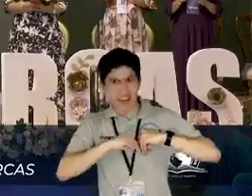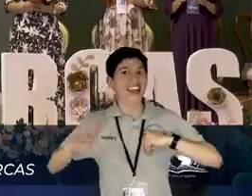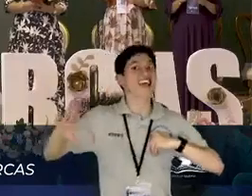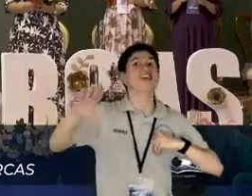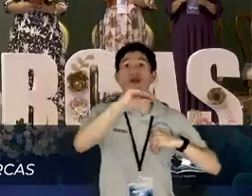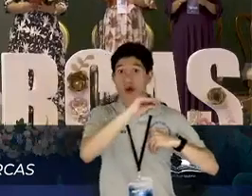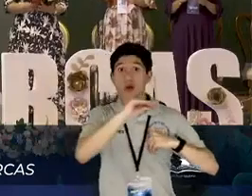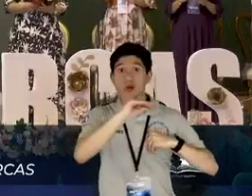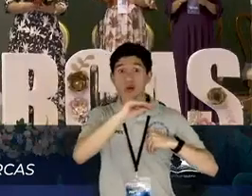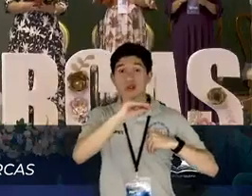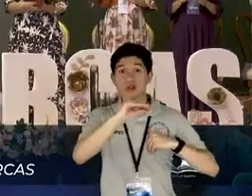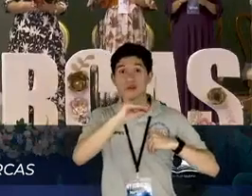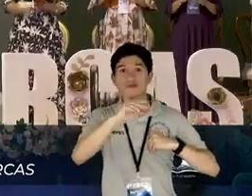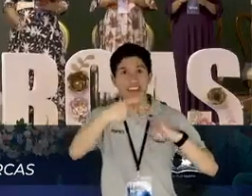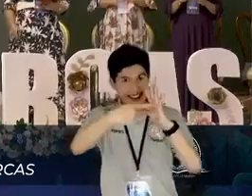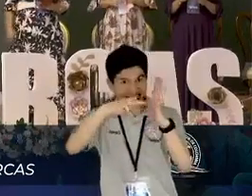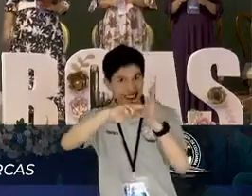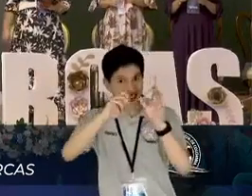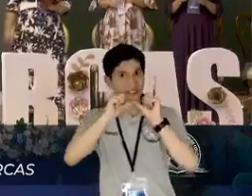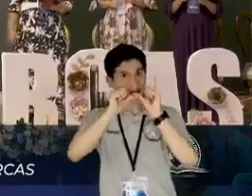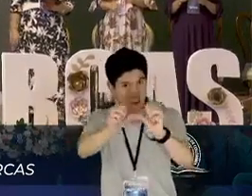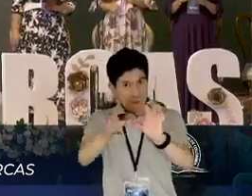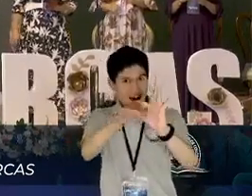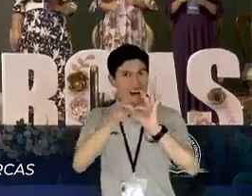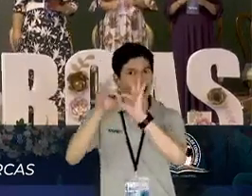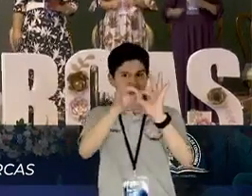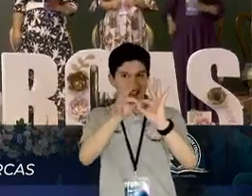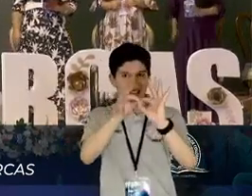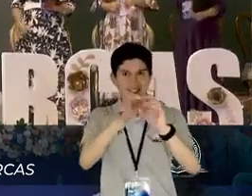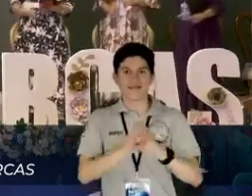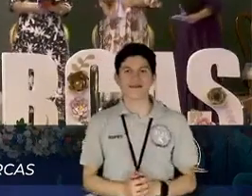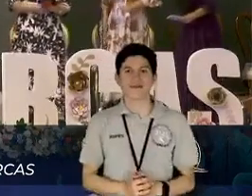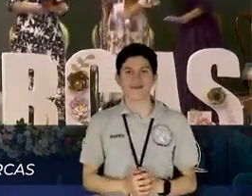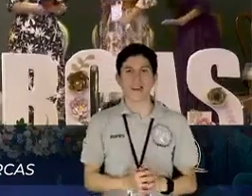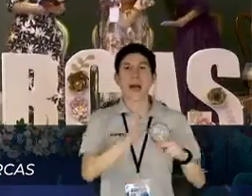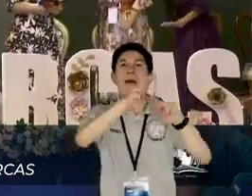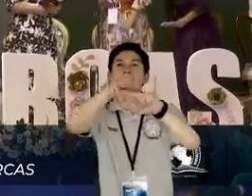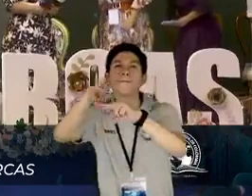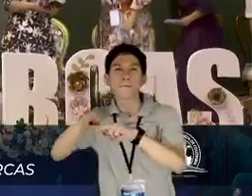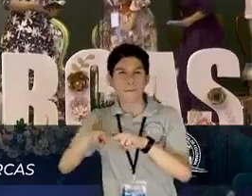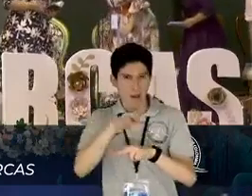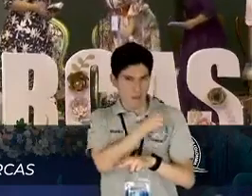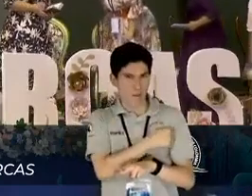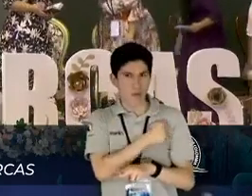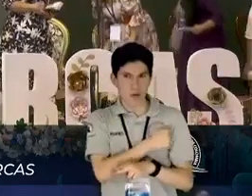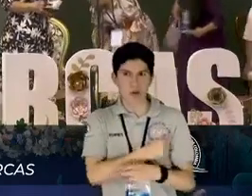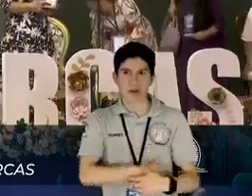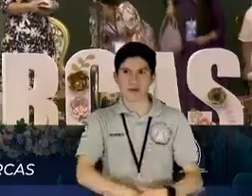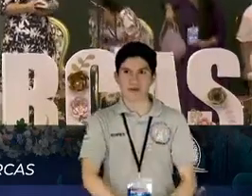es permanecer en la unidad. Siéntese, mi hermano, por favor.